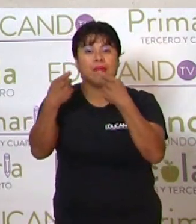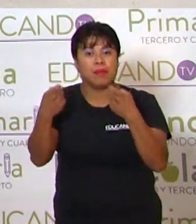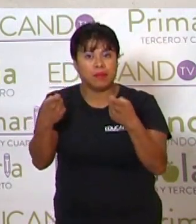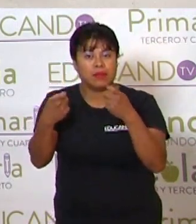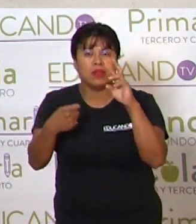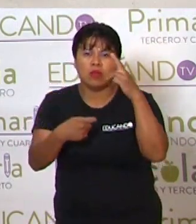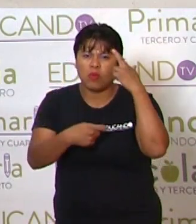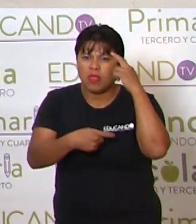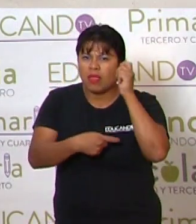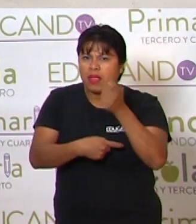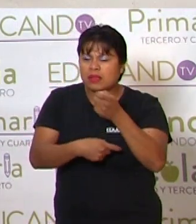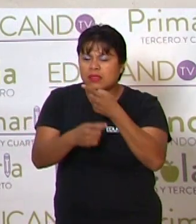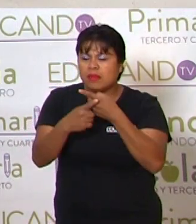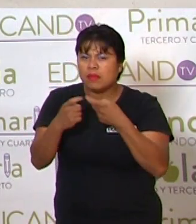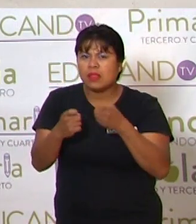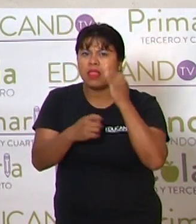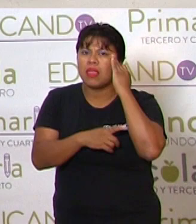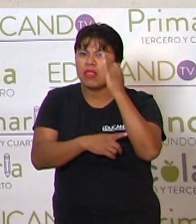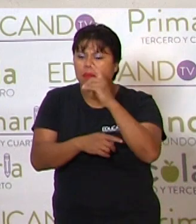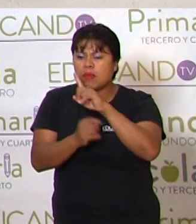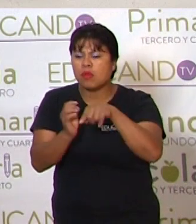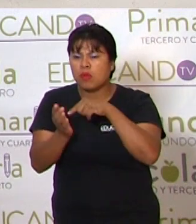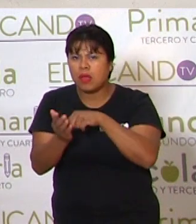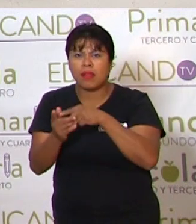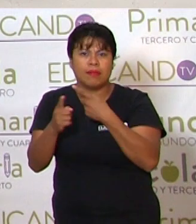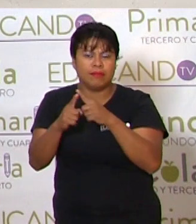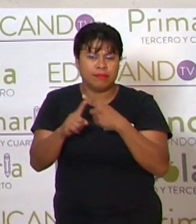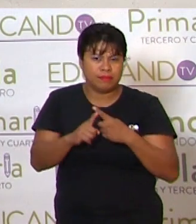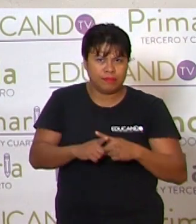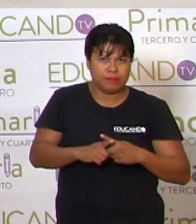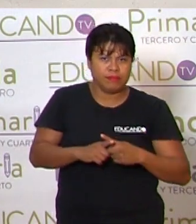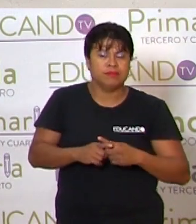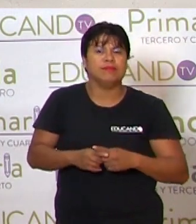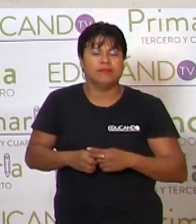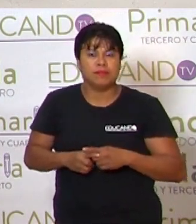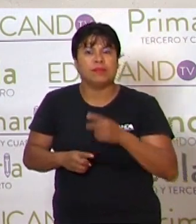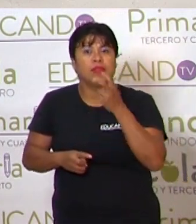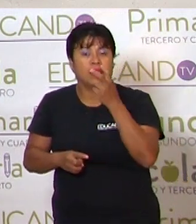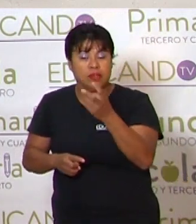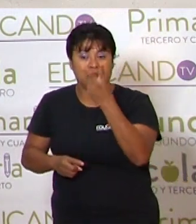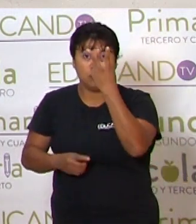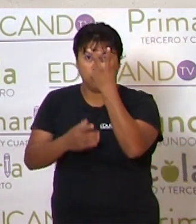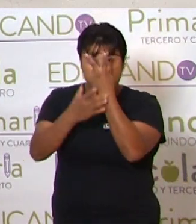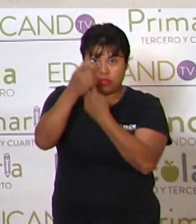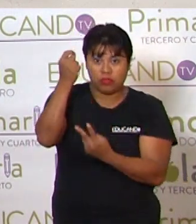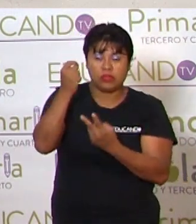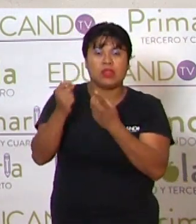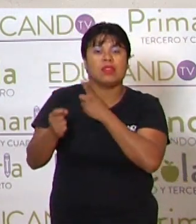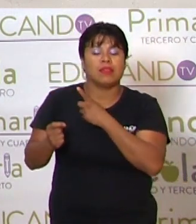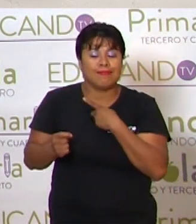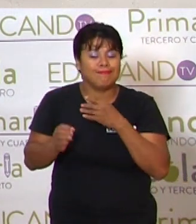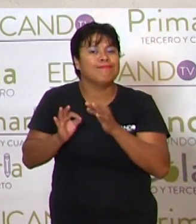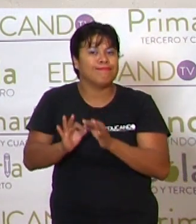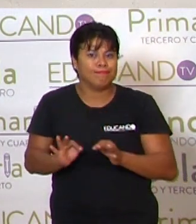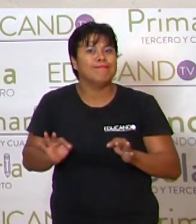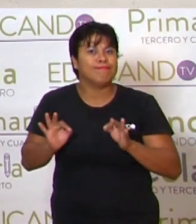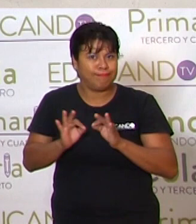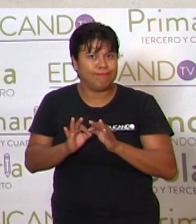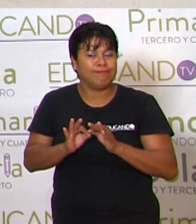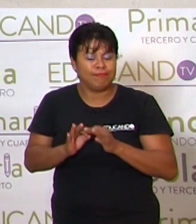adverbios. ¿Te acuerdas de los adverbios? Adverbios de tiempo, de lugar, etc. Bien, estos dos tienen una